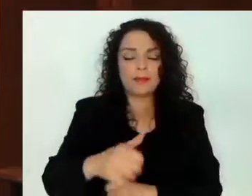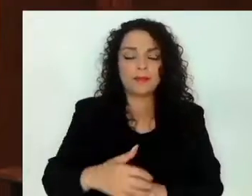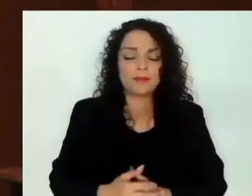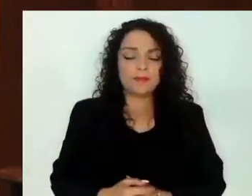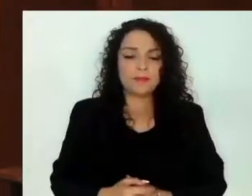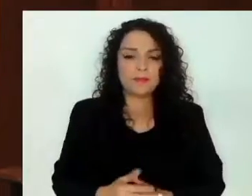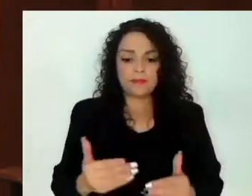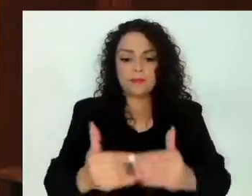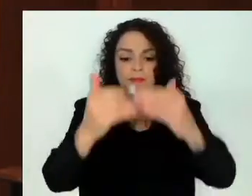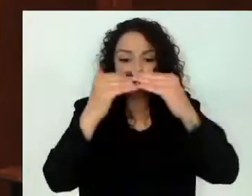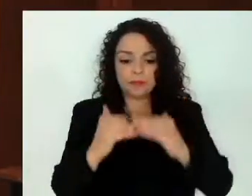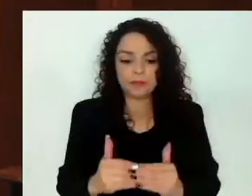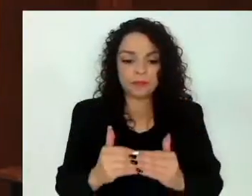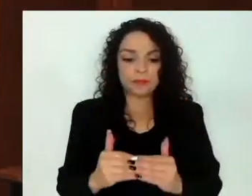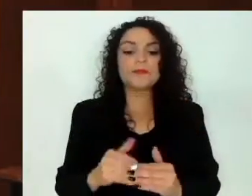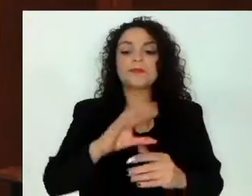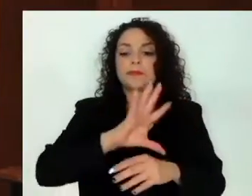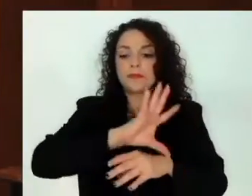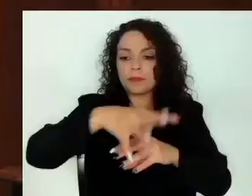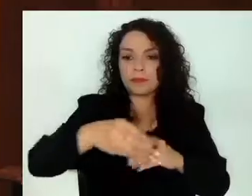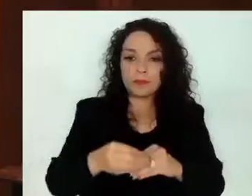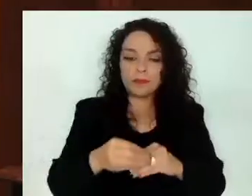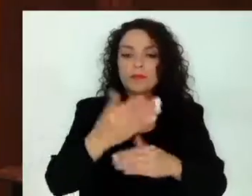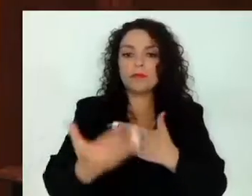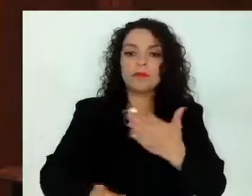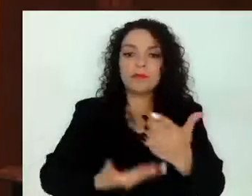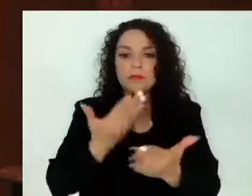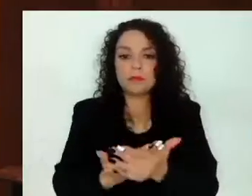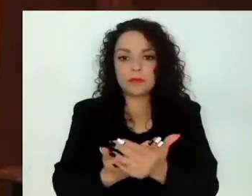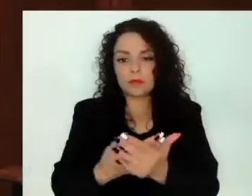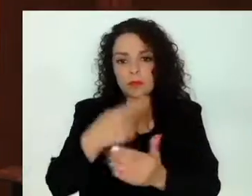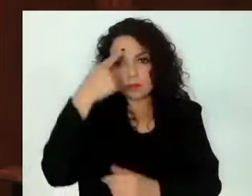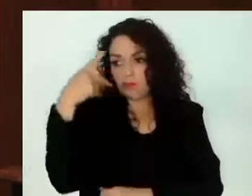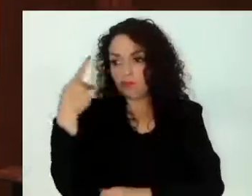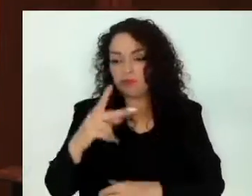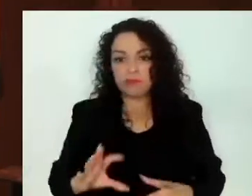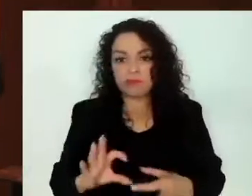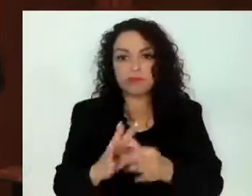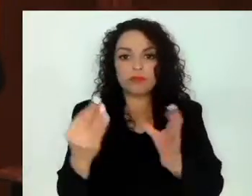Segundo, se adjunta el proyecto de decreto para los efectos procedentes.